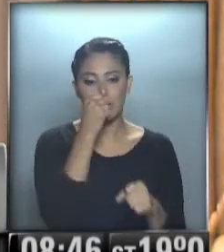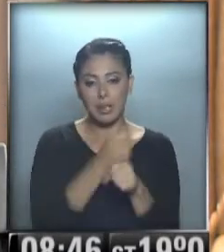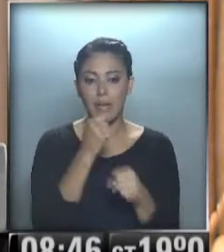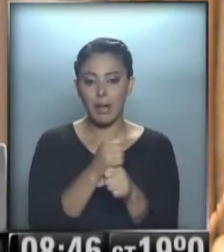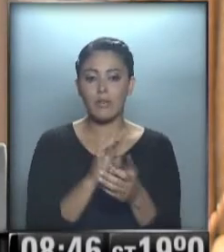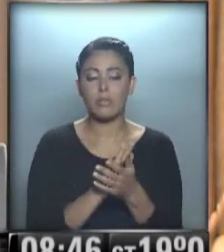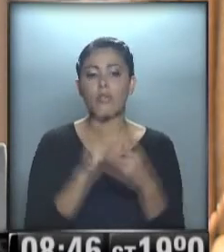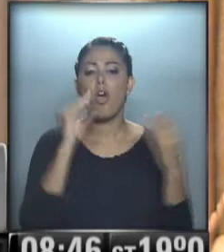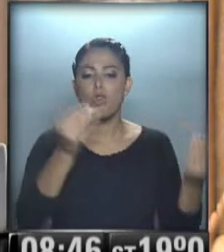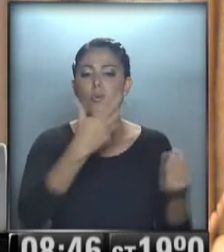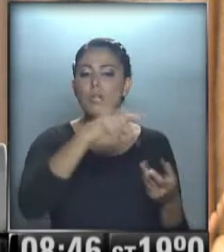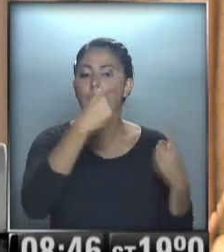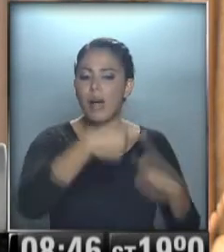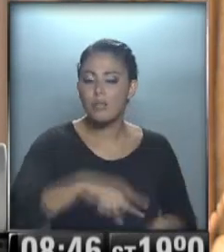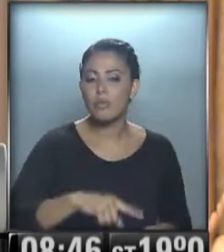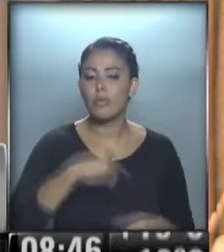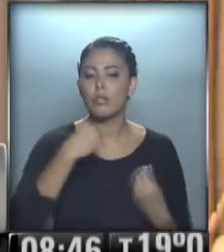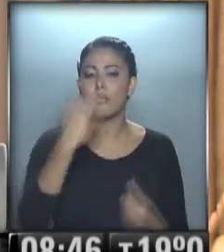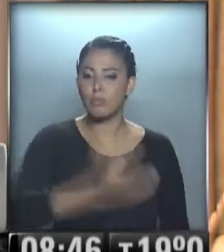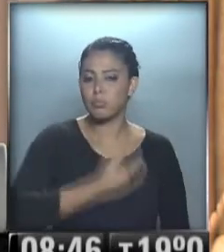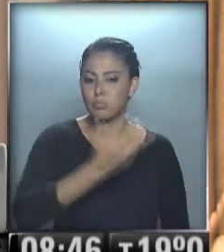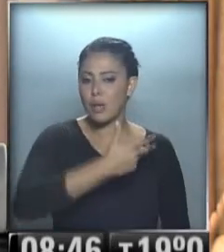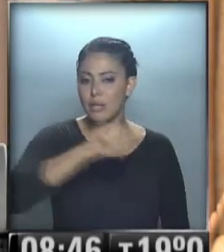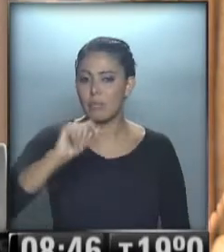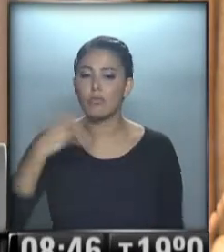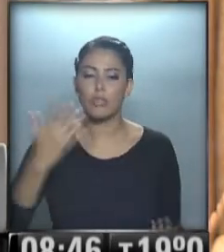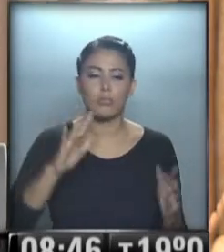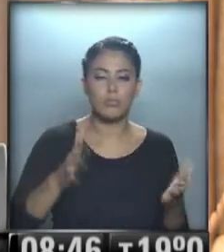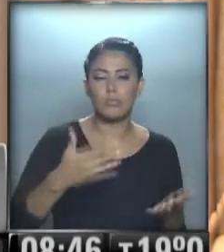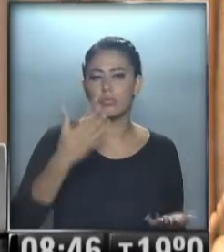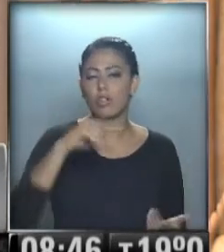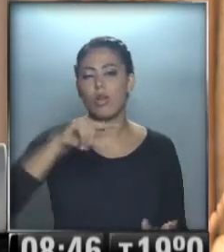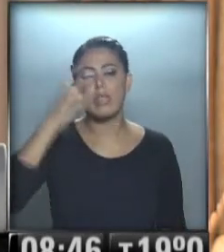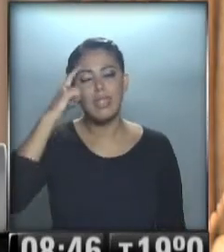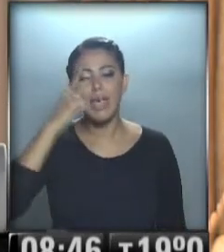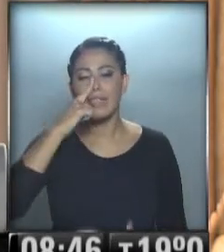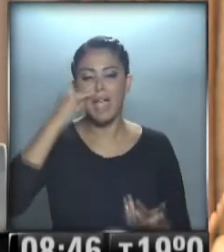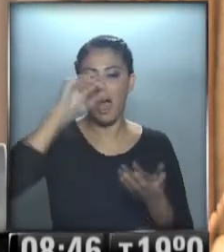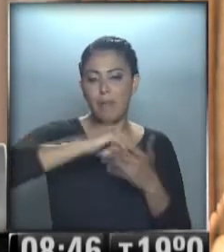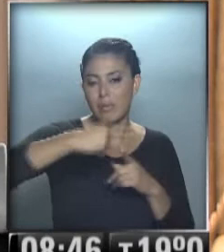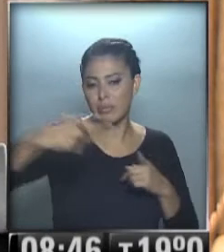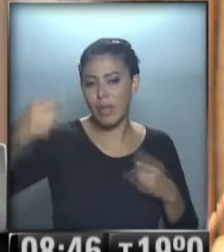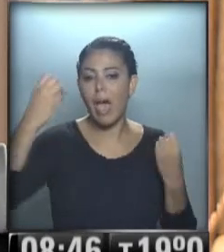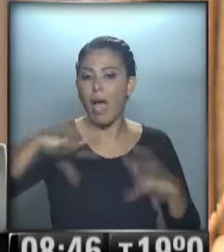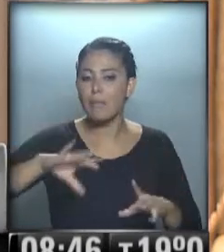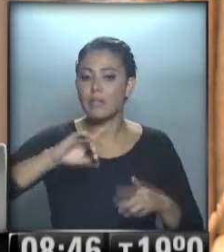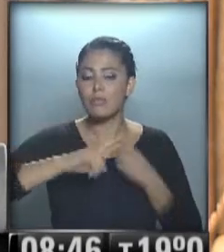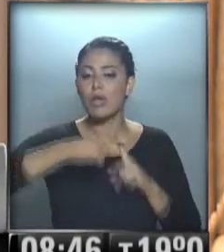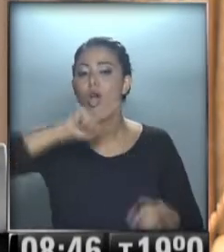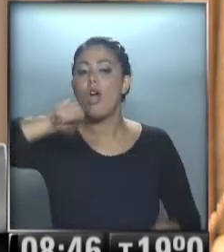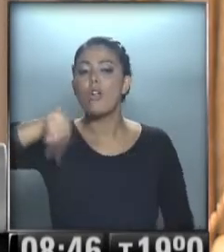de logística y demás para que en el curso de los próximos 10 días comience a funcionar en el